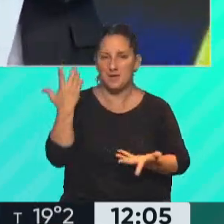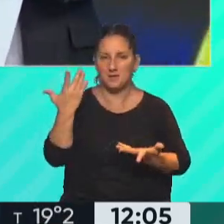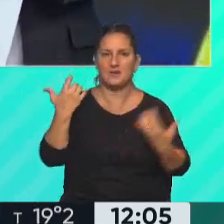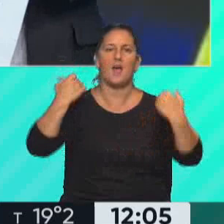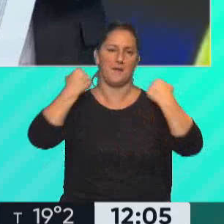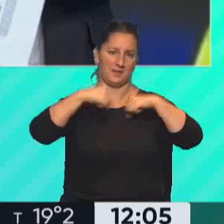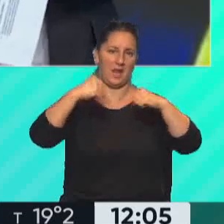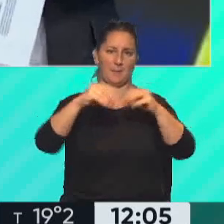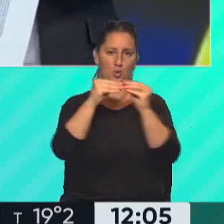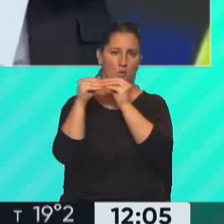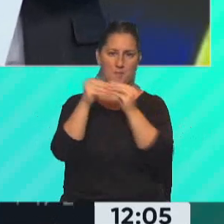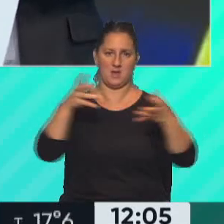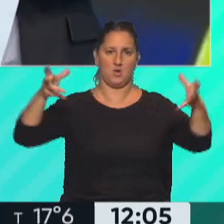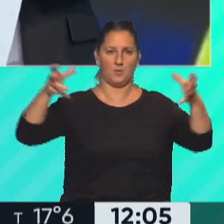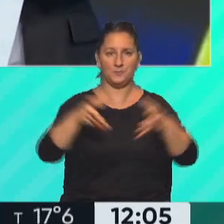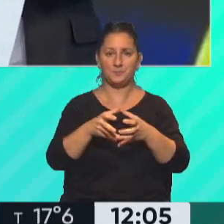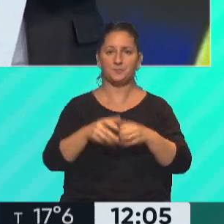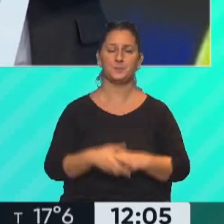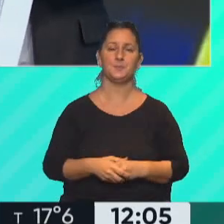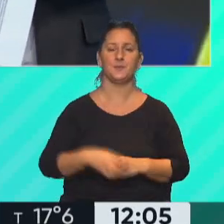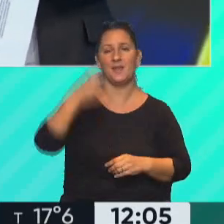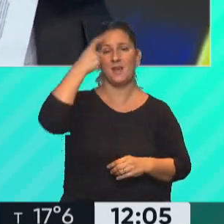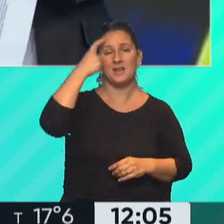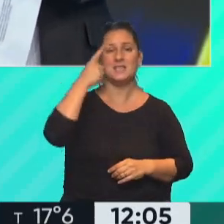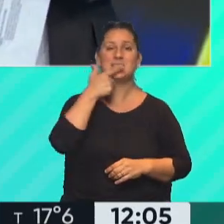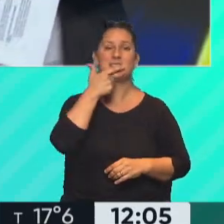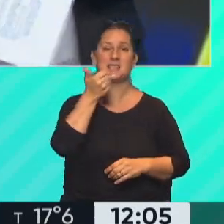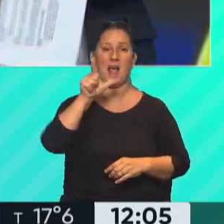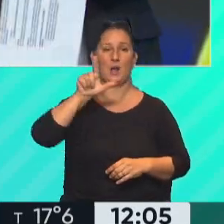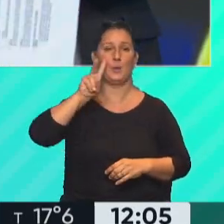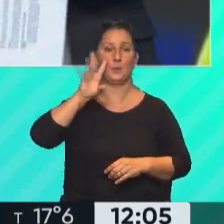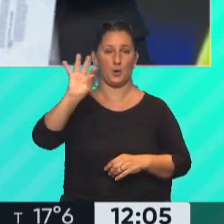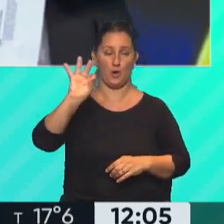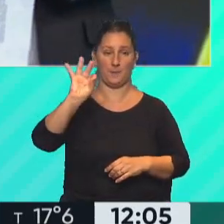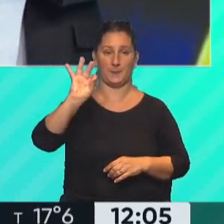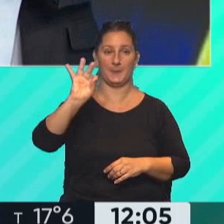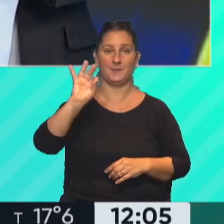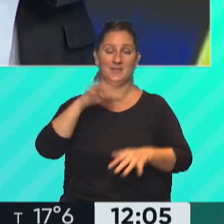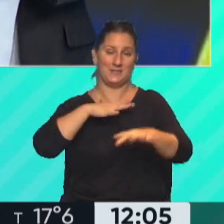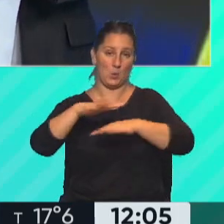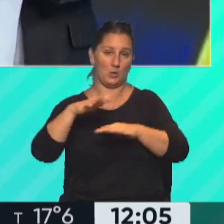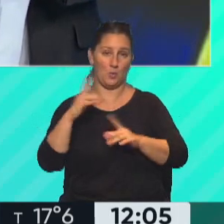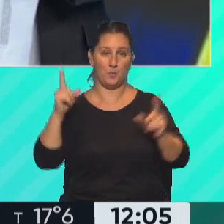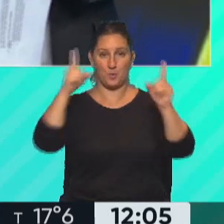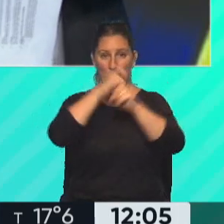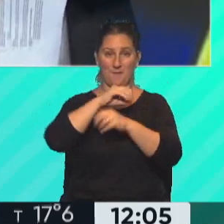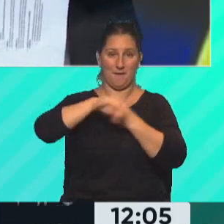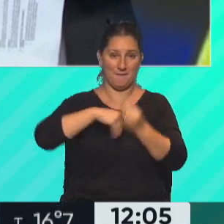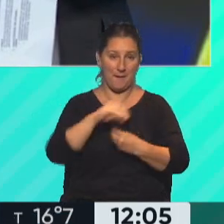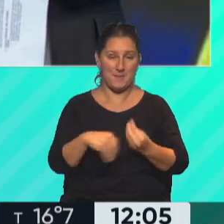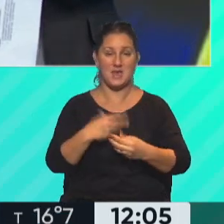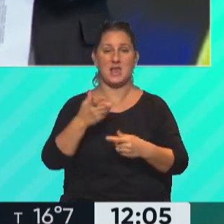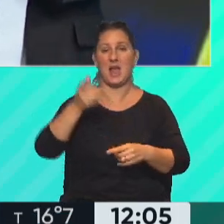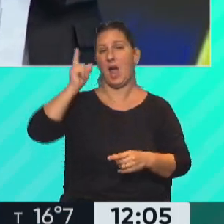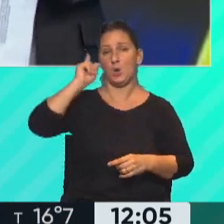con sus compañeros es que la cabeza de salvio evidentemente después de tal problema familiar y tal